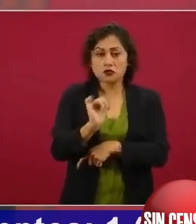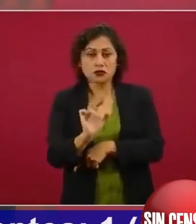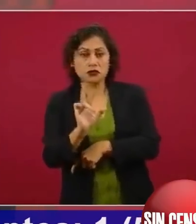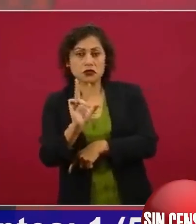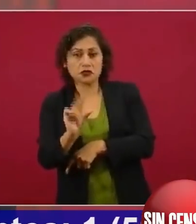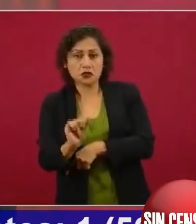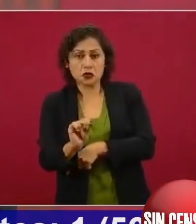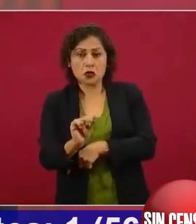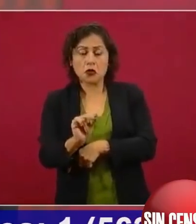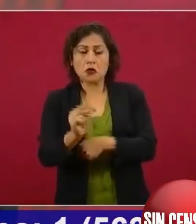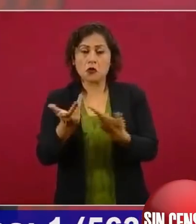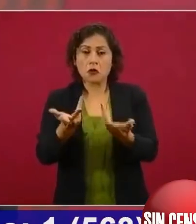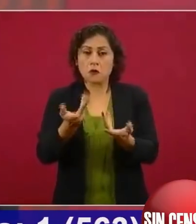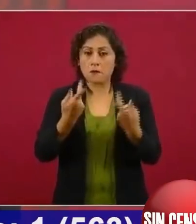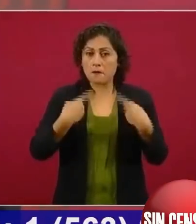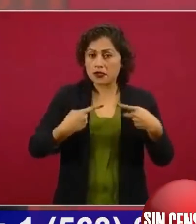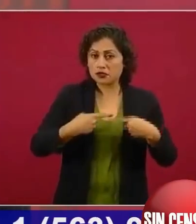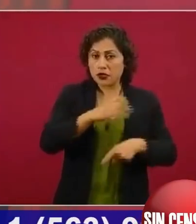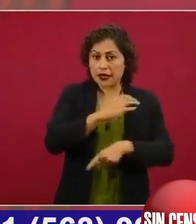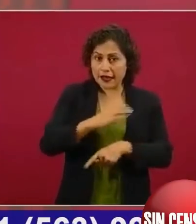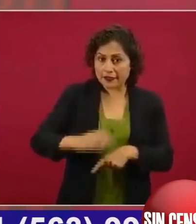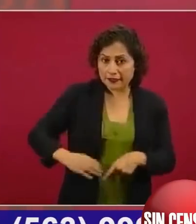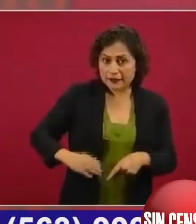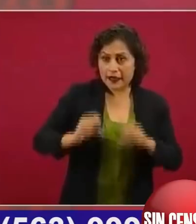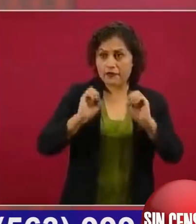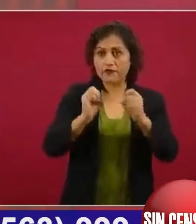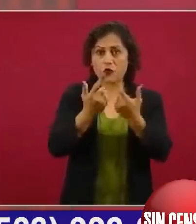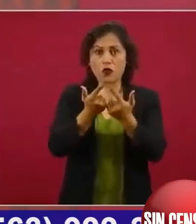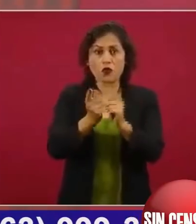partido. En su momento ya